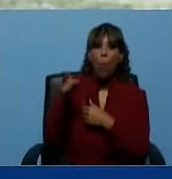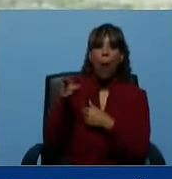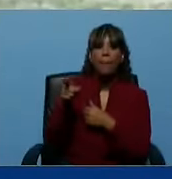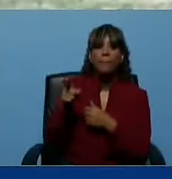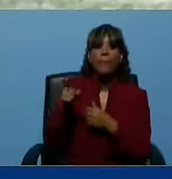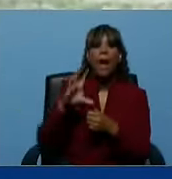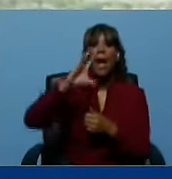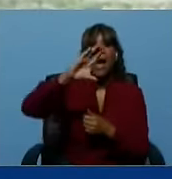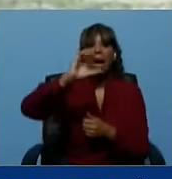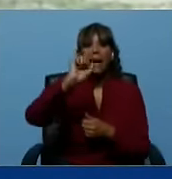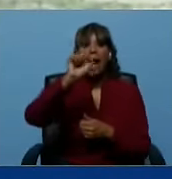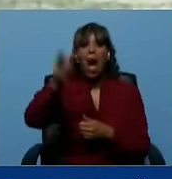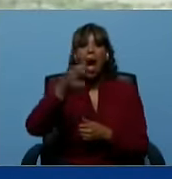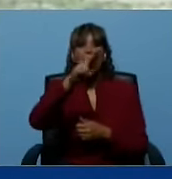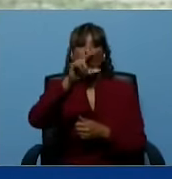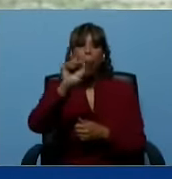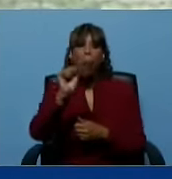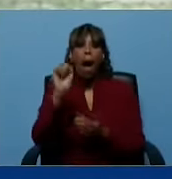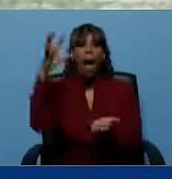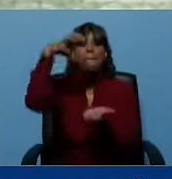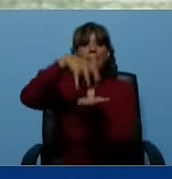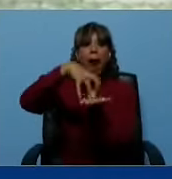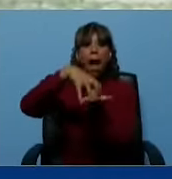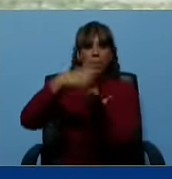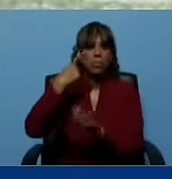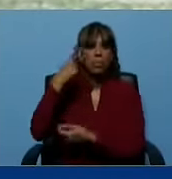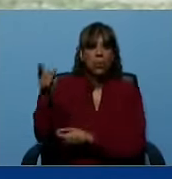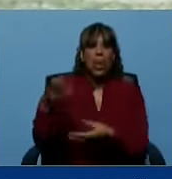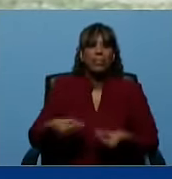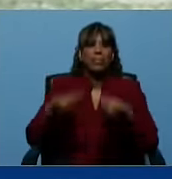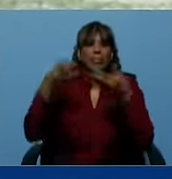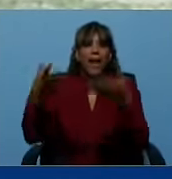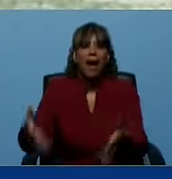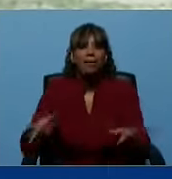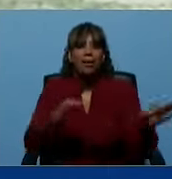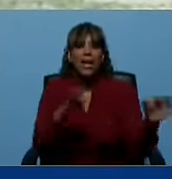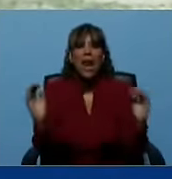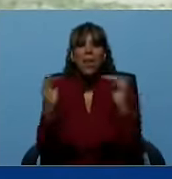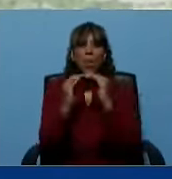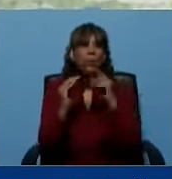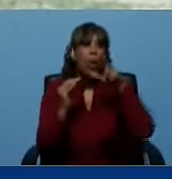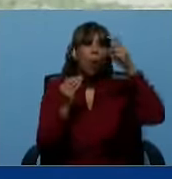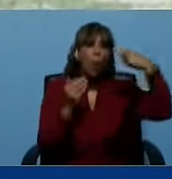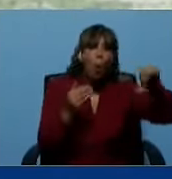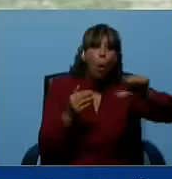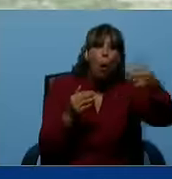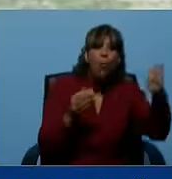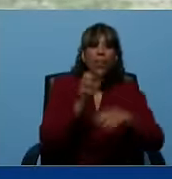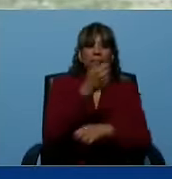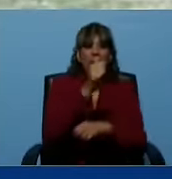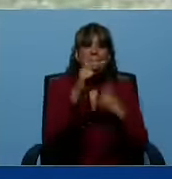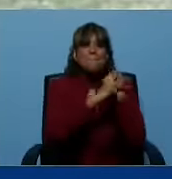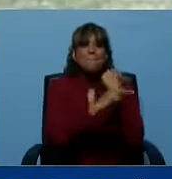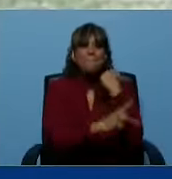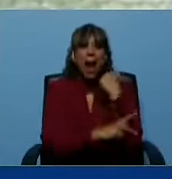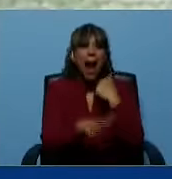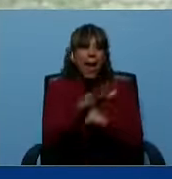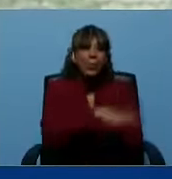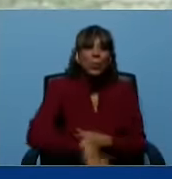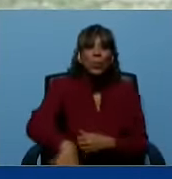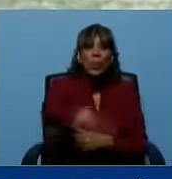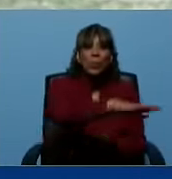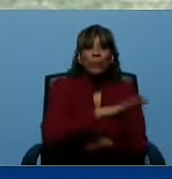Cagua. A esta hora, en este momento, se está entregando de manera simultánea 10